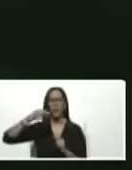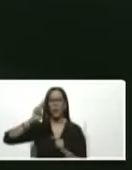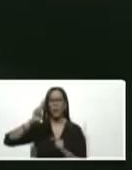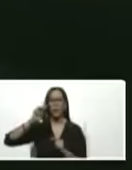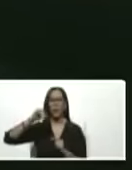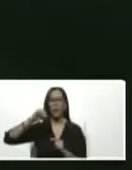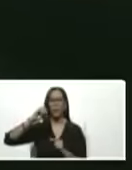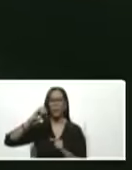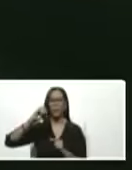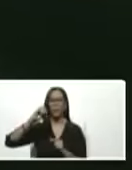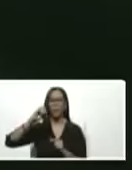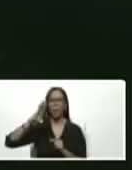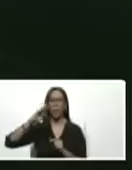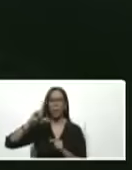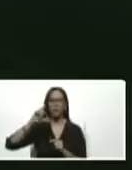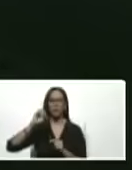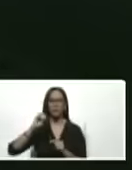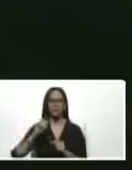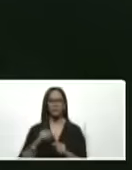Naiguatá